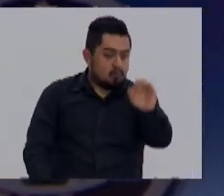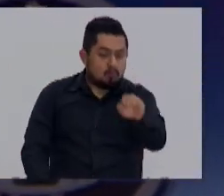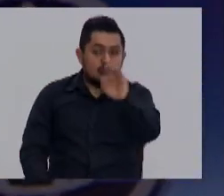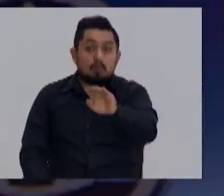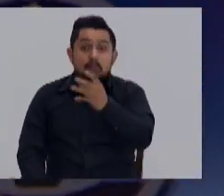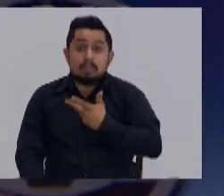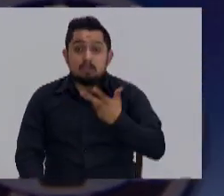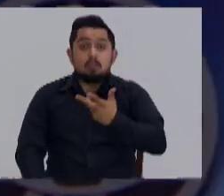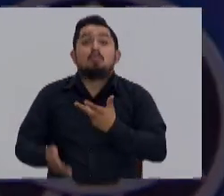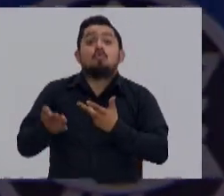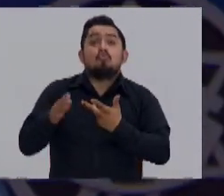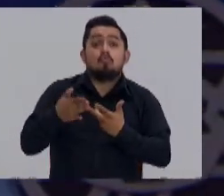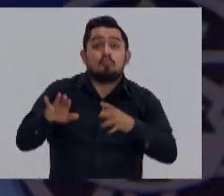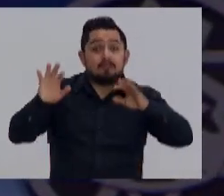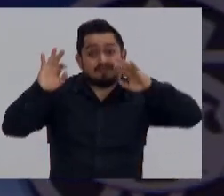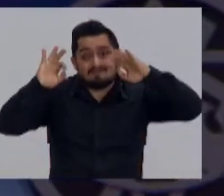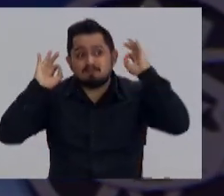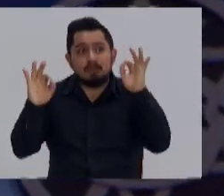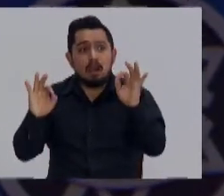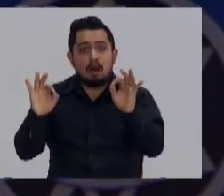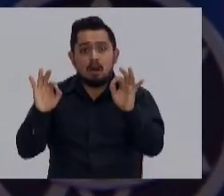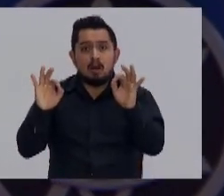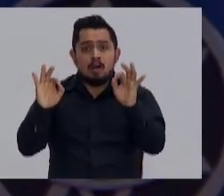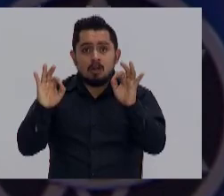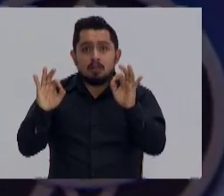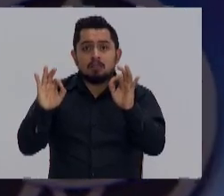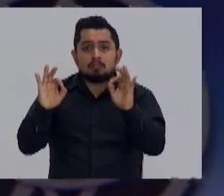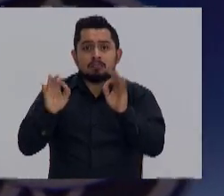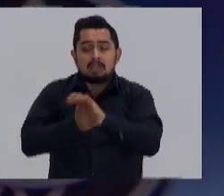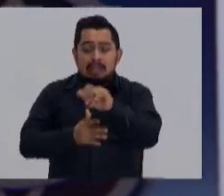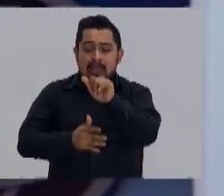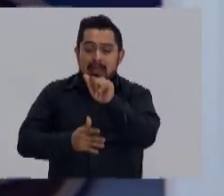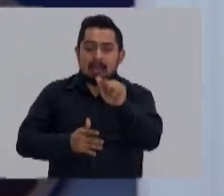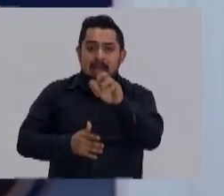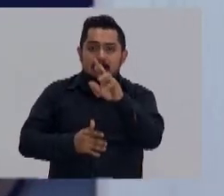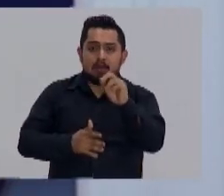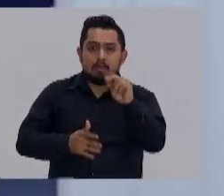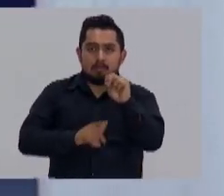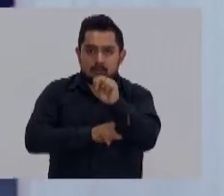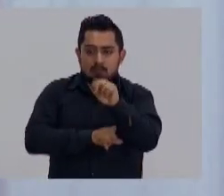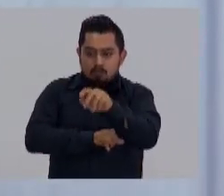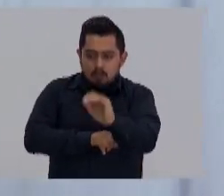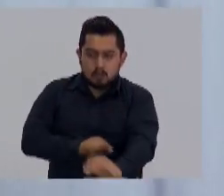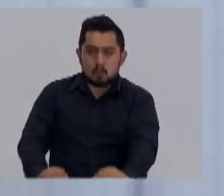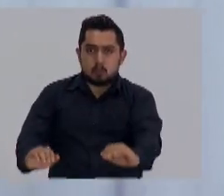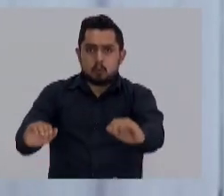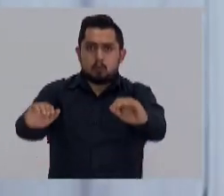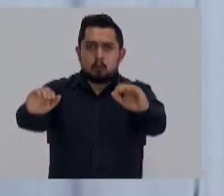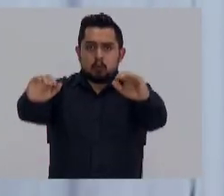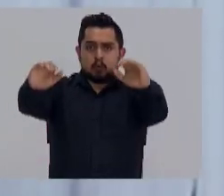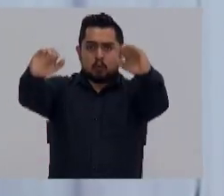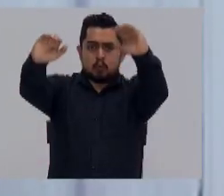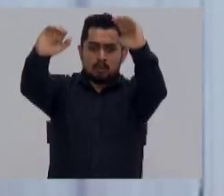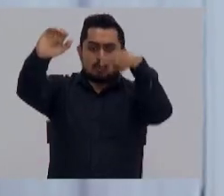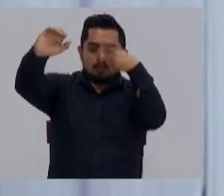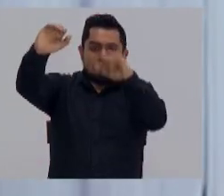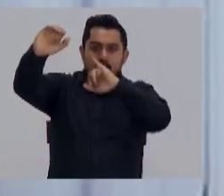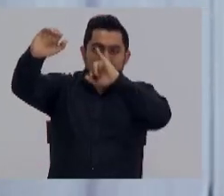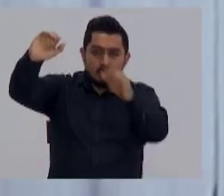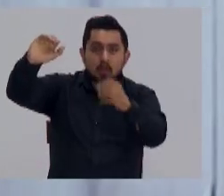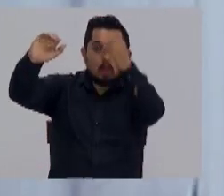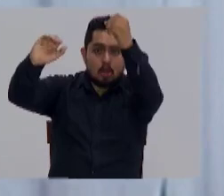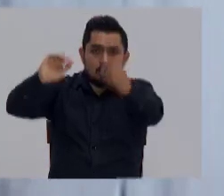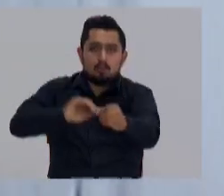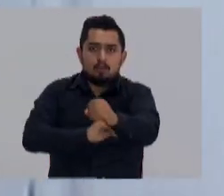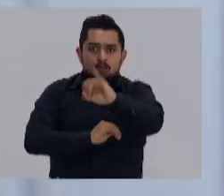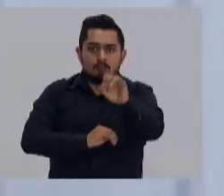útiles para su servicio. Y llama a Aarón. Pero después esa generación creció y llamó a Josué.